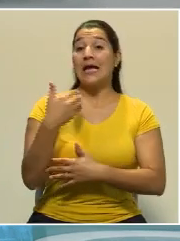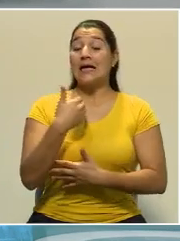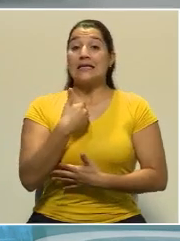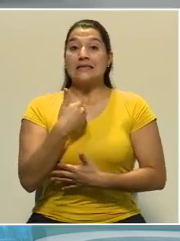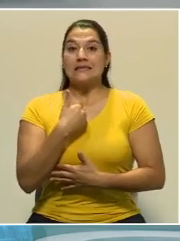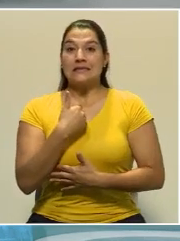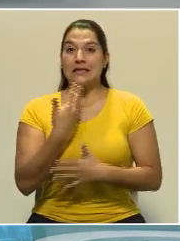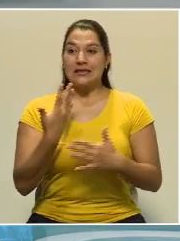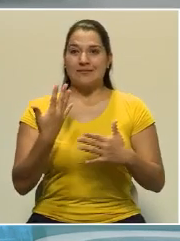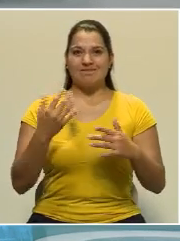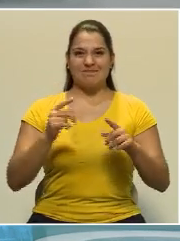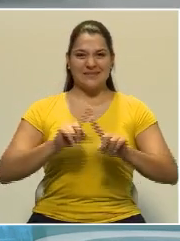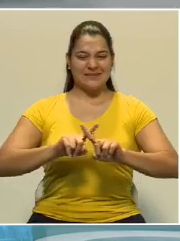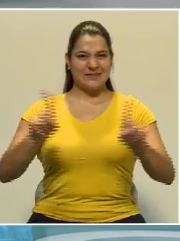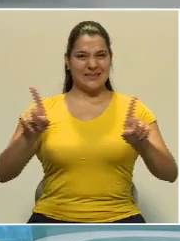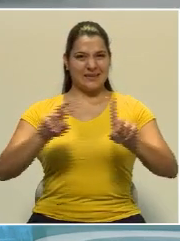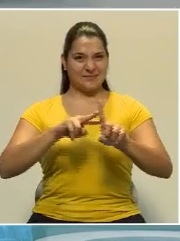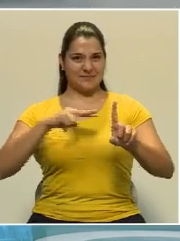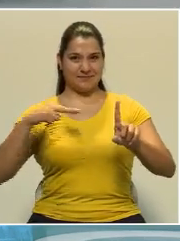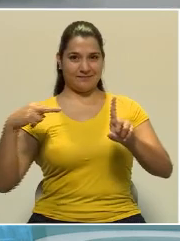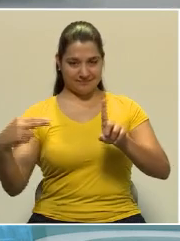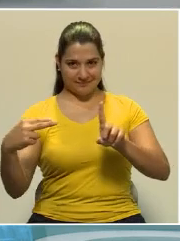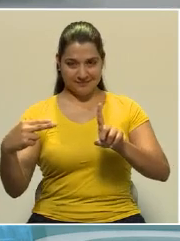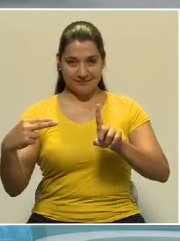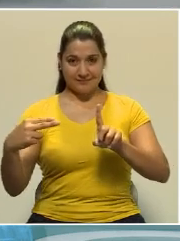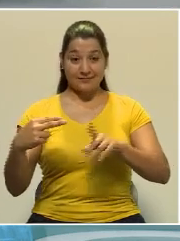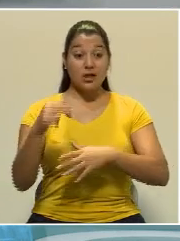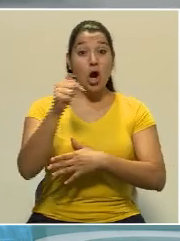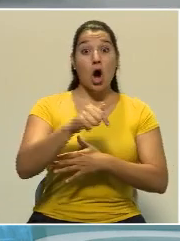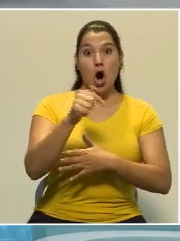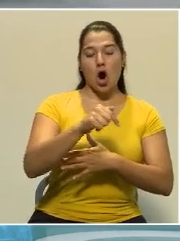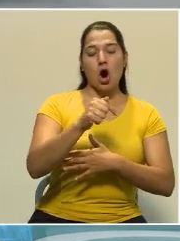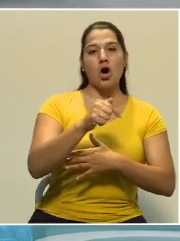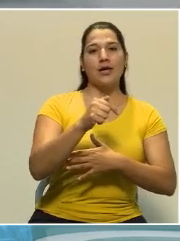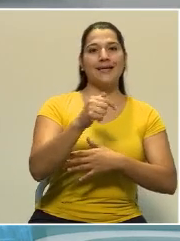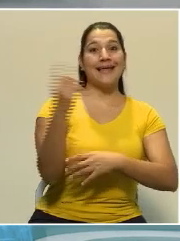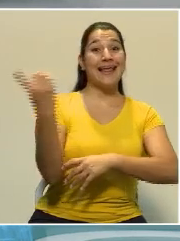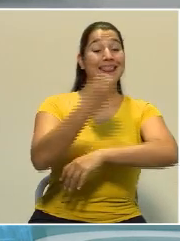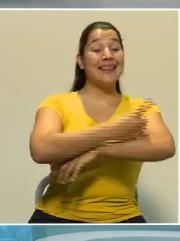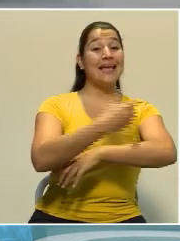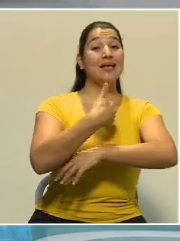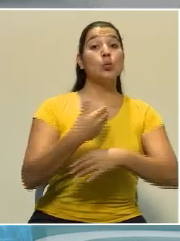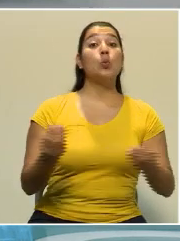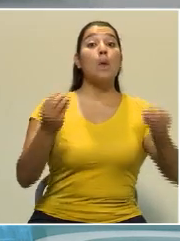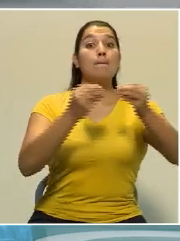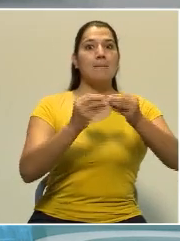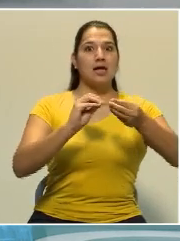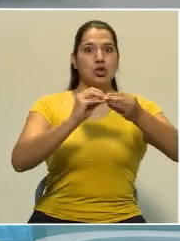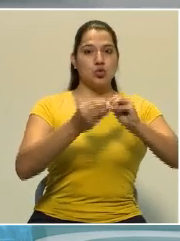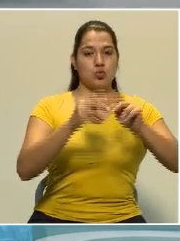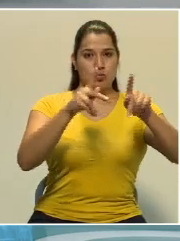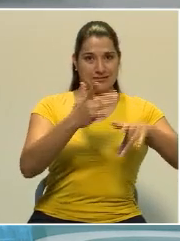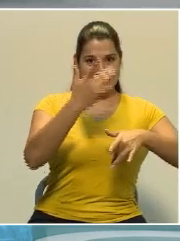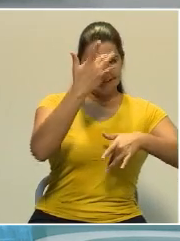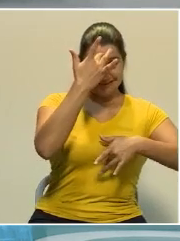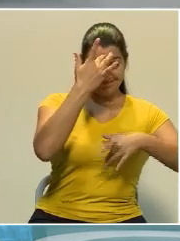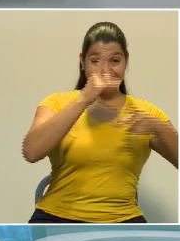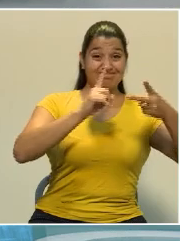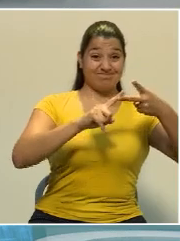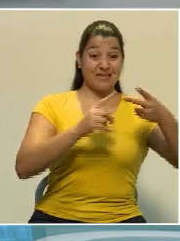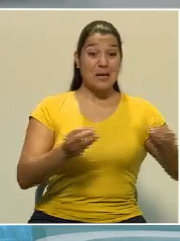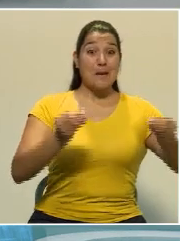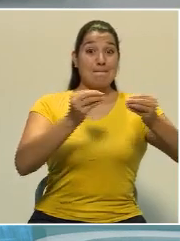signos opuestos. En el día con mayor número de contagios y muertes desde